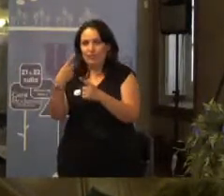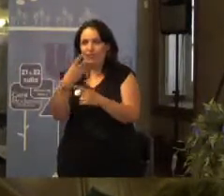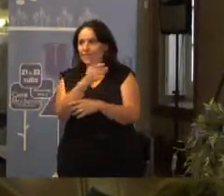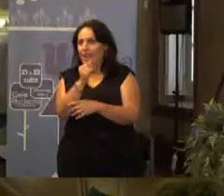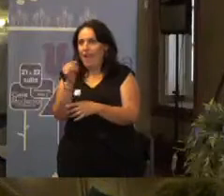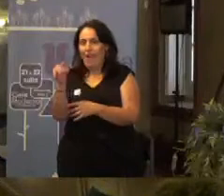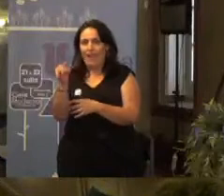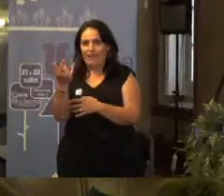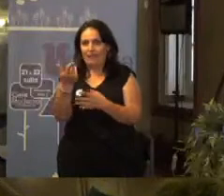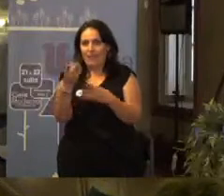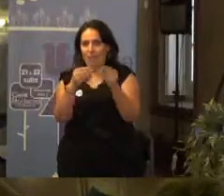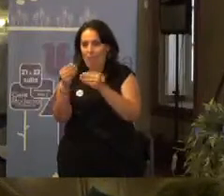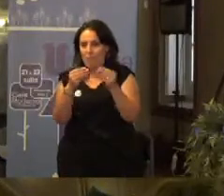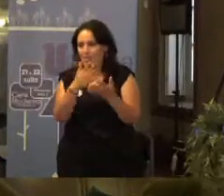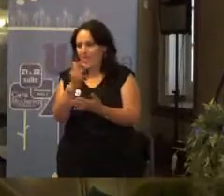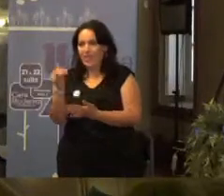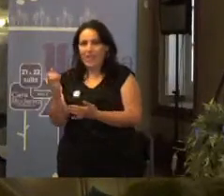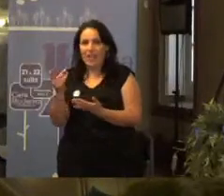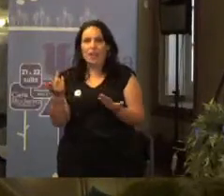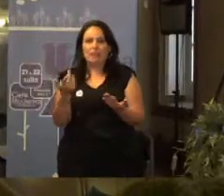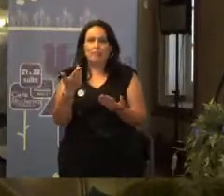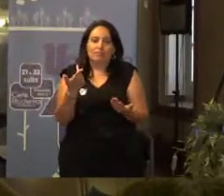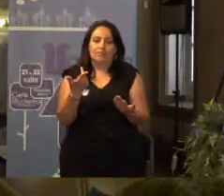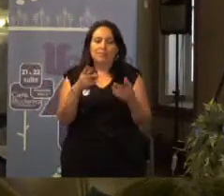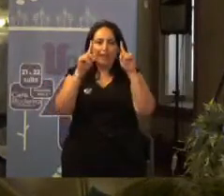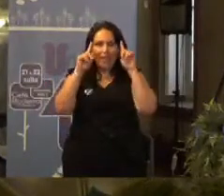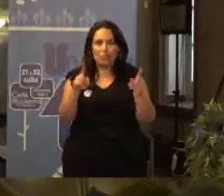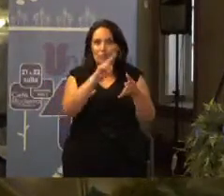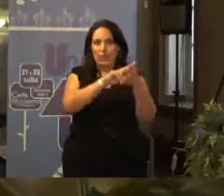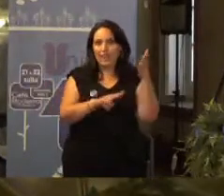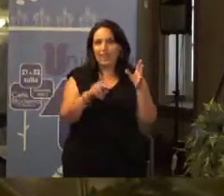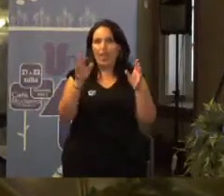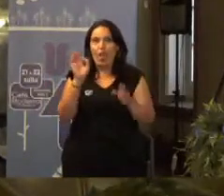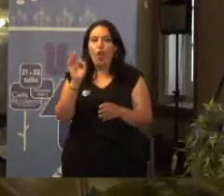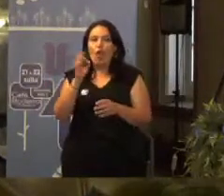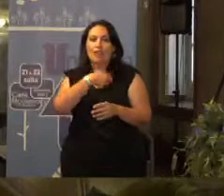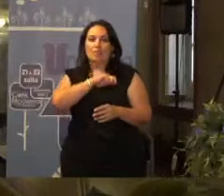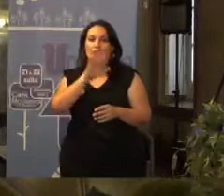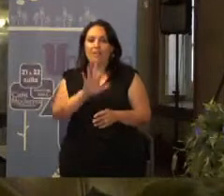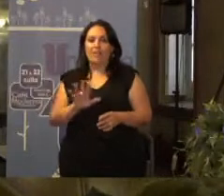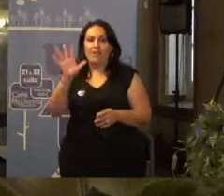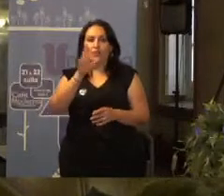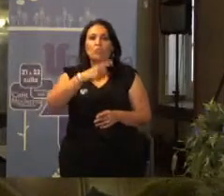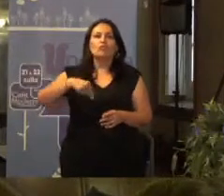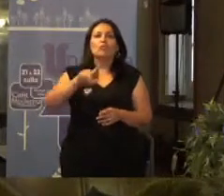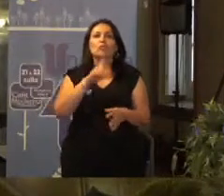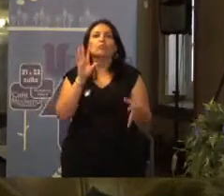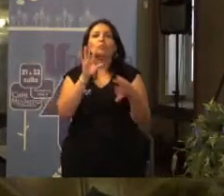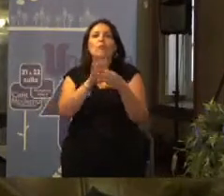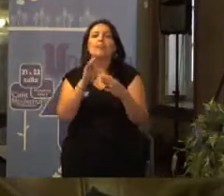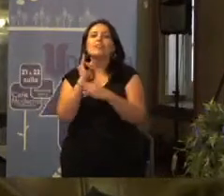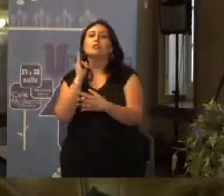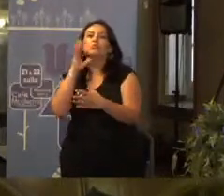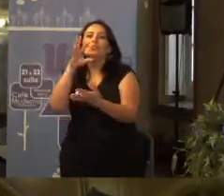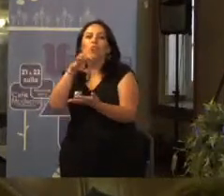non? No caso do Estado español ou no caso galego, igual tamén podemos relacionar esa